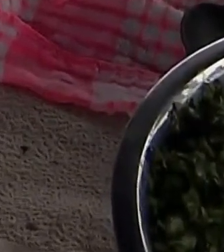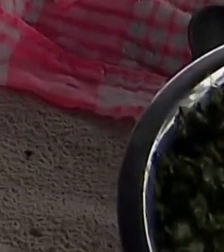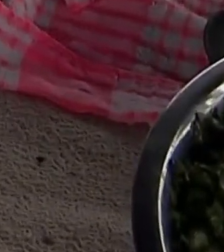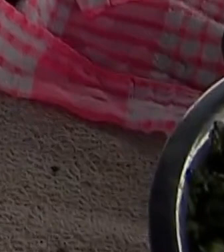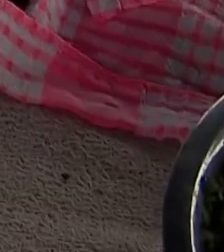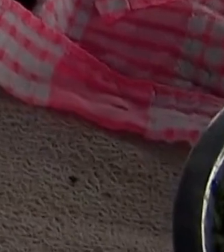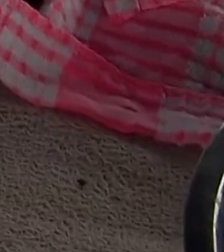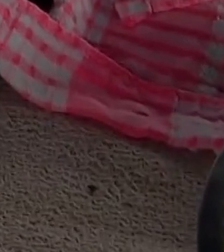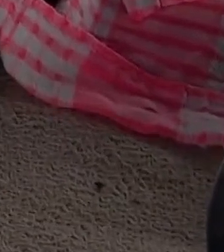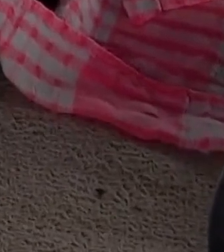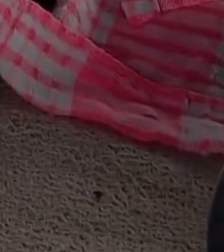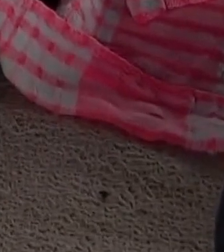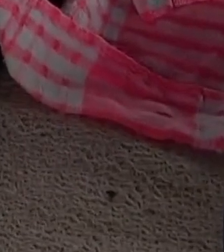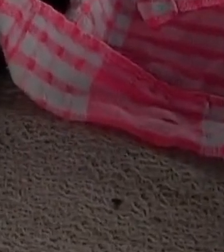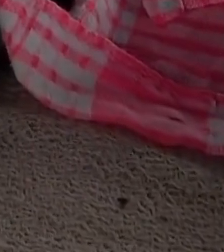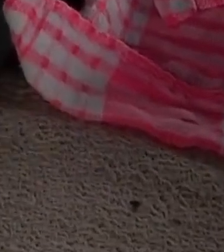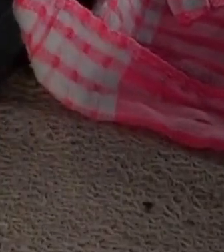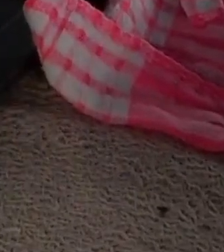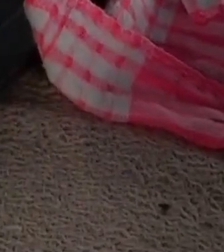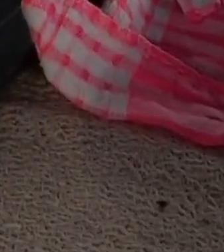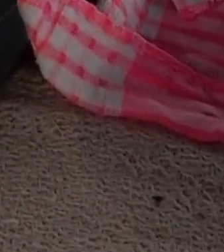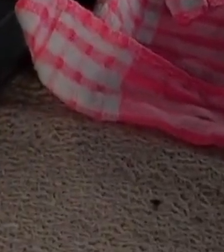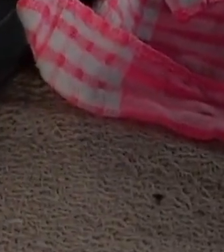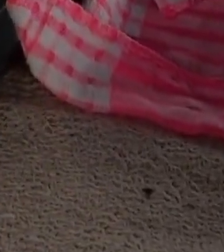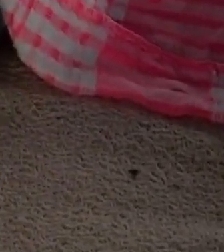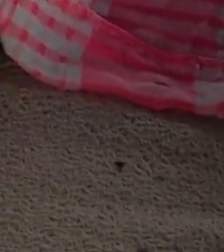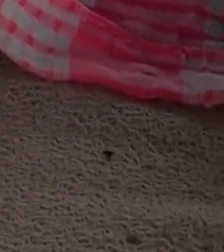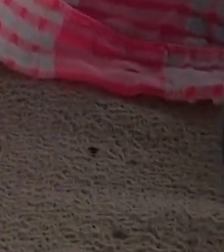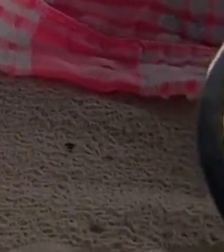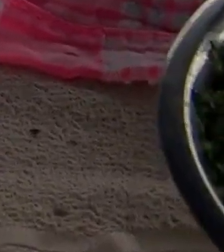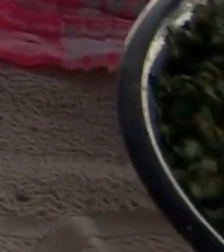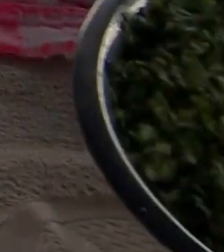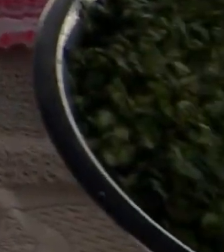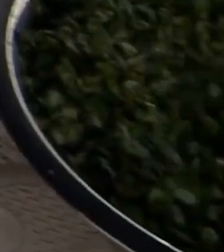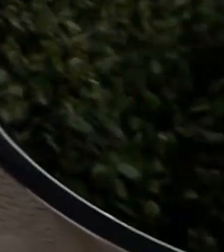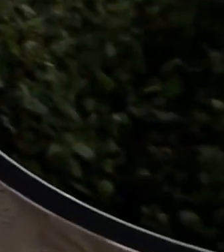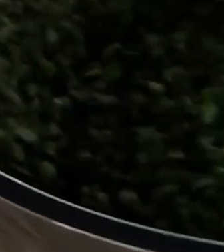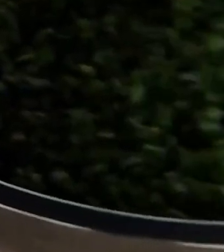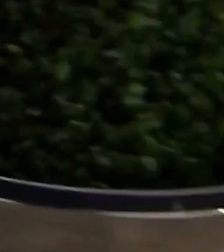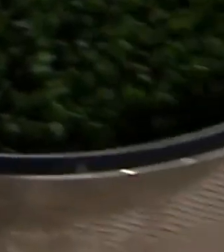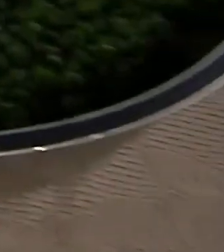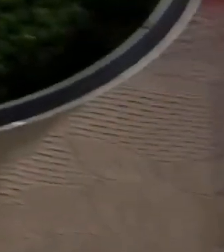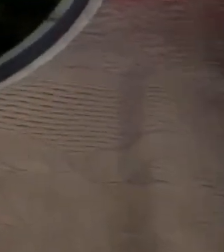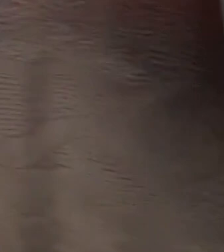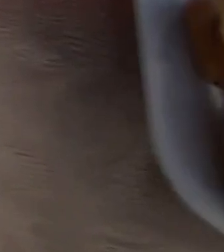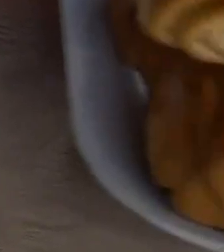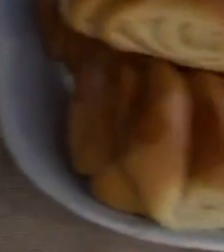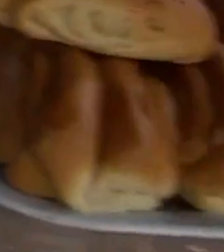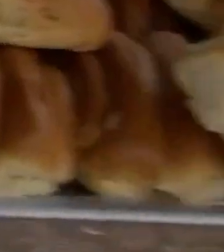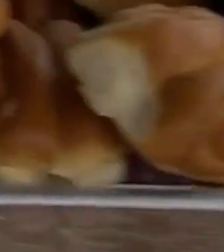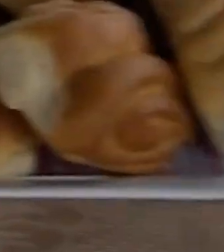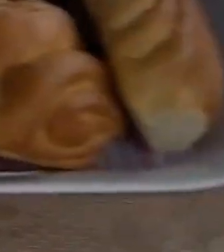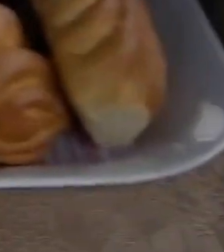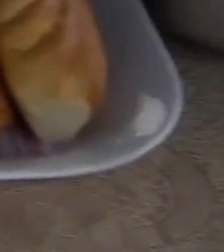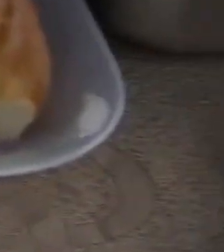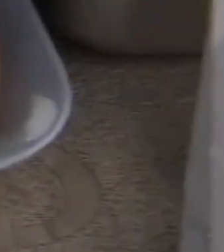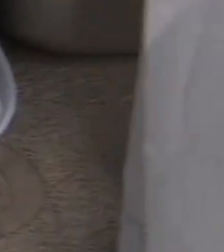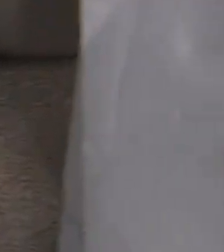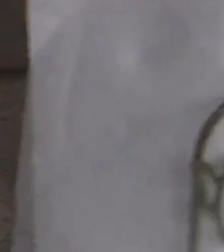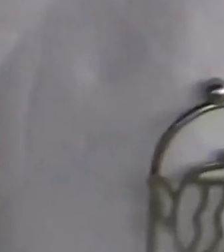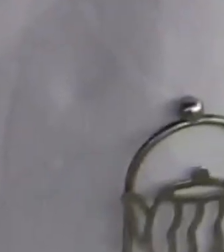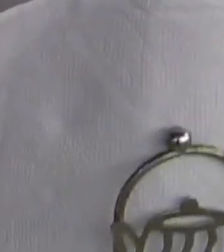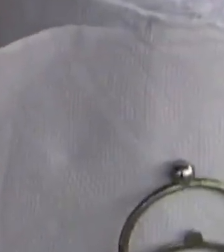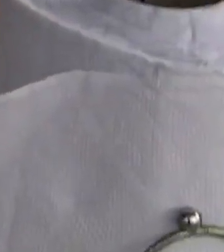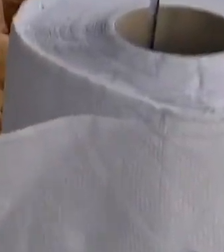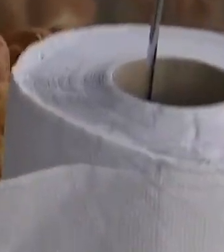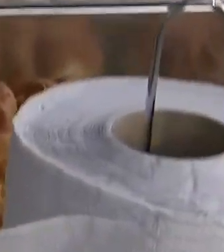un gramo de sangrecita tiene mucho más valor proteínico y vitamínico y con el hierro respectivo y algo, que cualquier tipo de